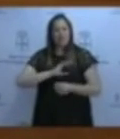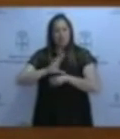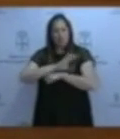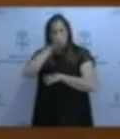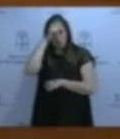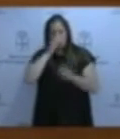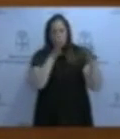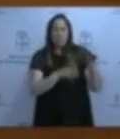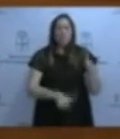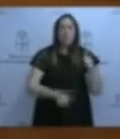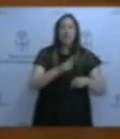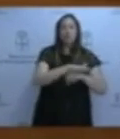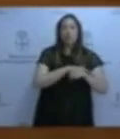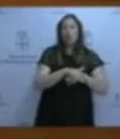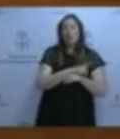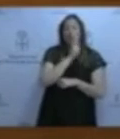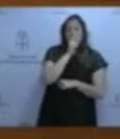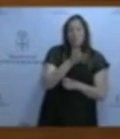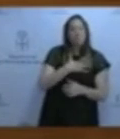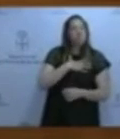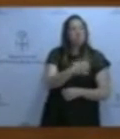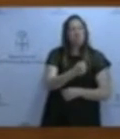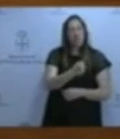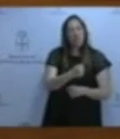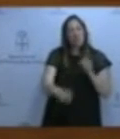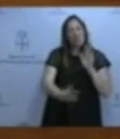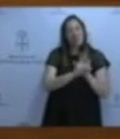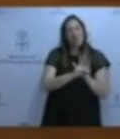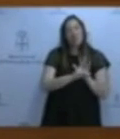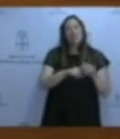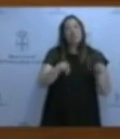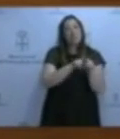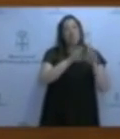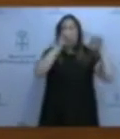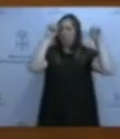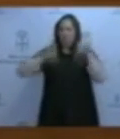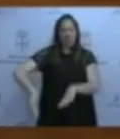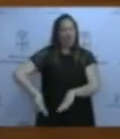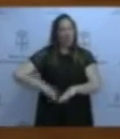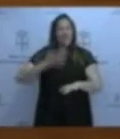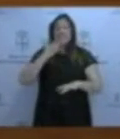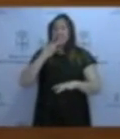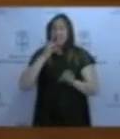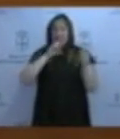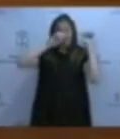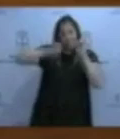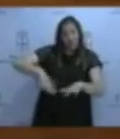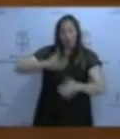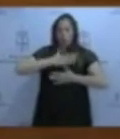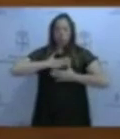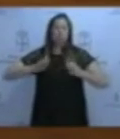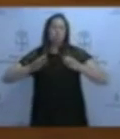Partido Socialista que sean valientes, que renuncien a ese decreto y, si lo son, contarán con nuestro grupo parlamentario, por